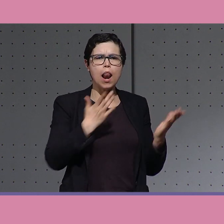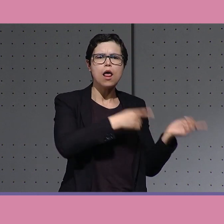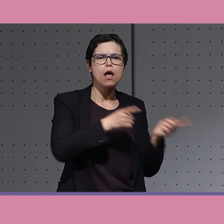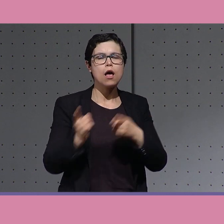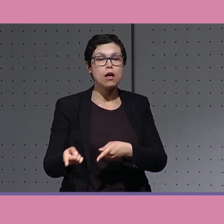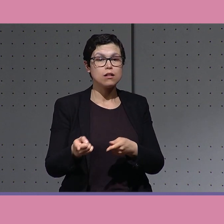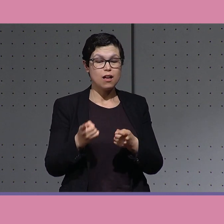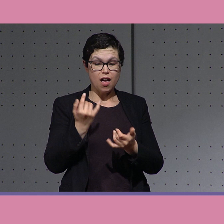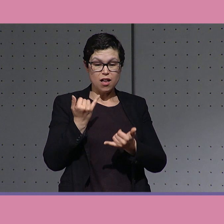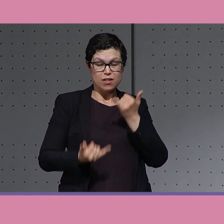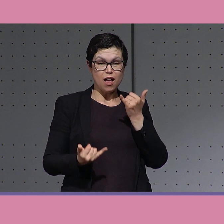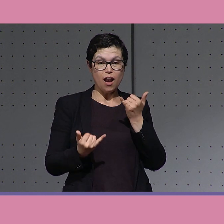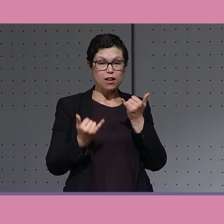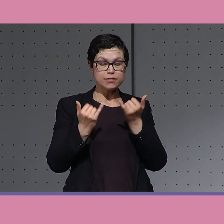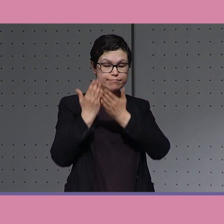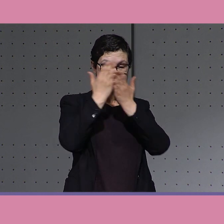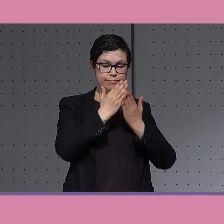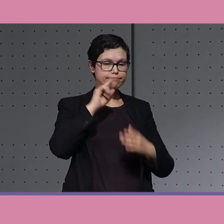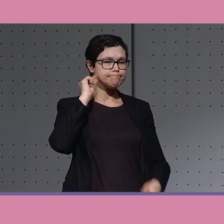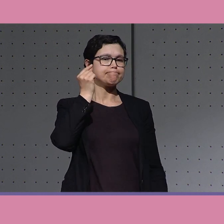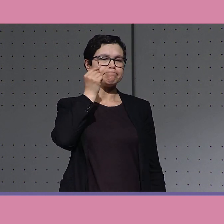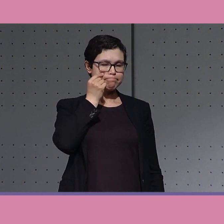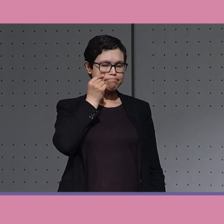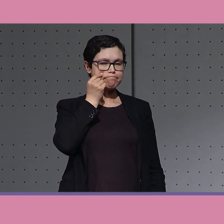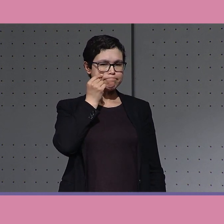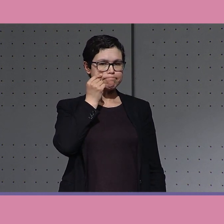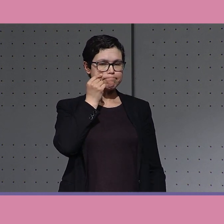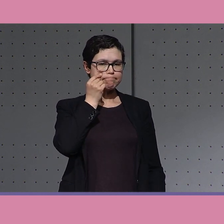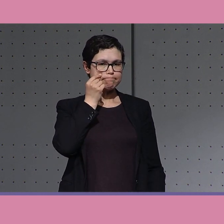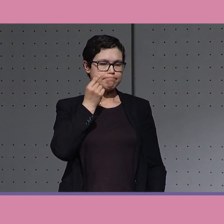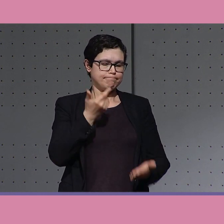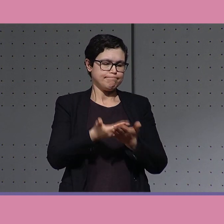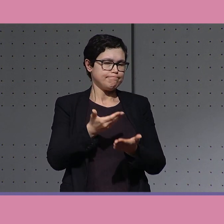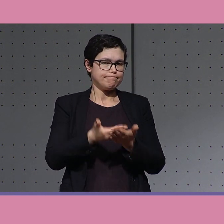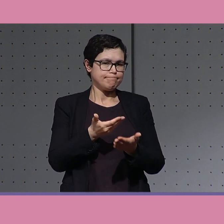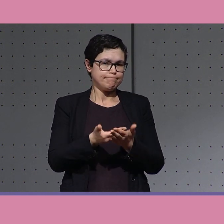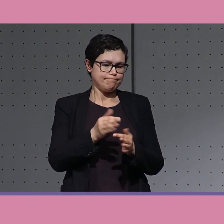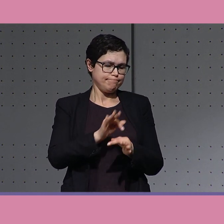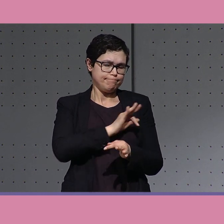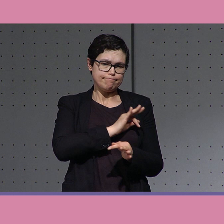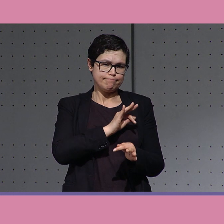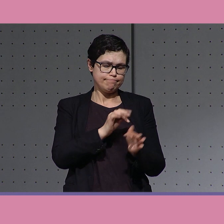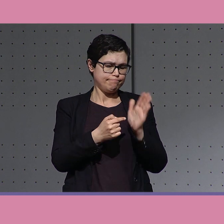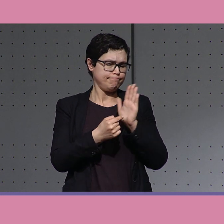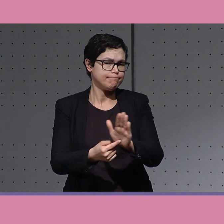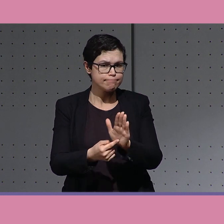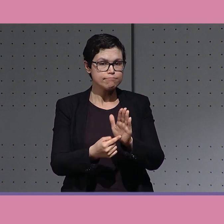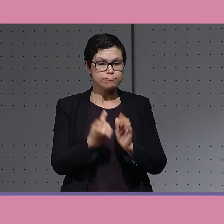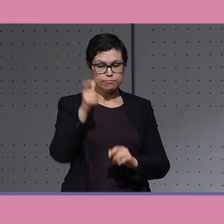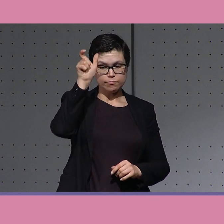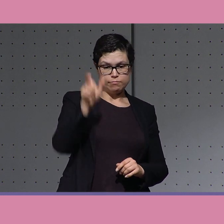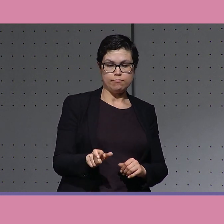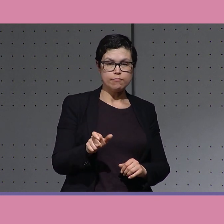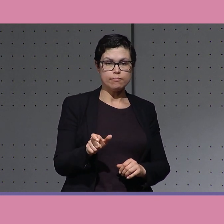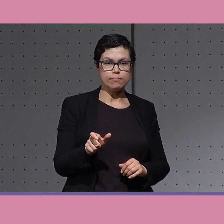último DSM-5 ha puesto pues, en blanco sobre negro algo que ya se venía haciendo, que es diciendo pues una persona tiene derecho a